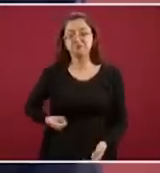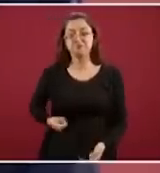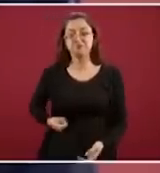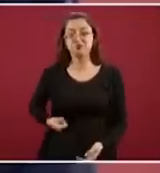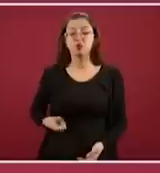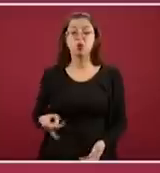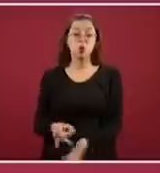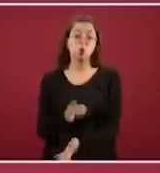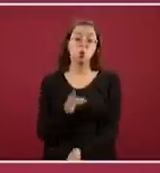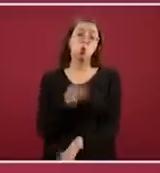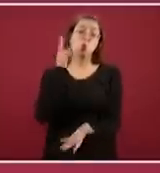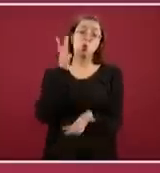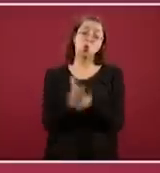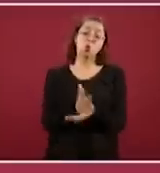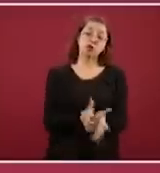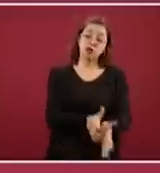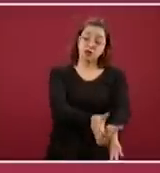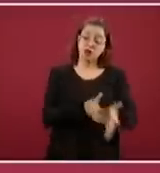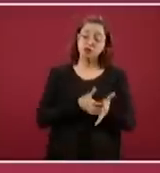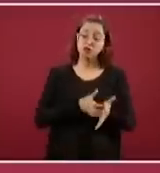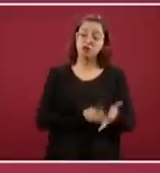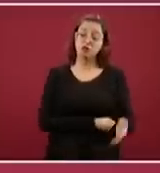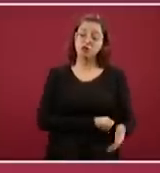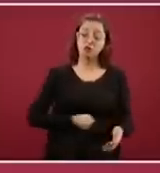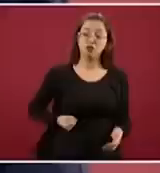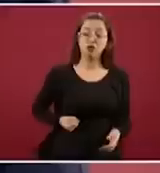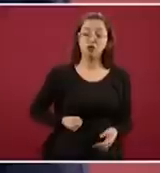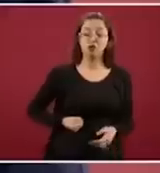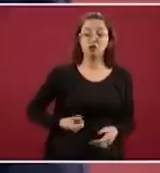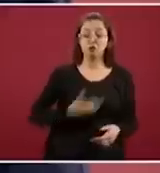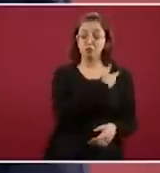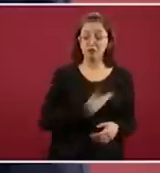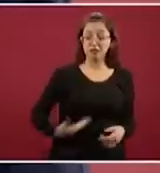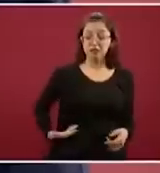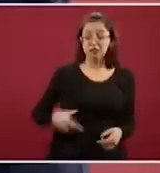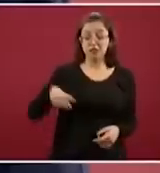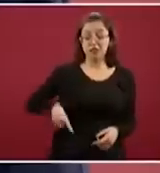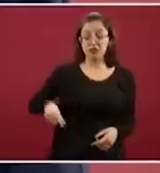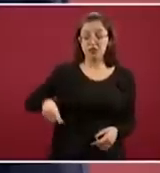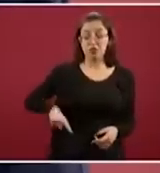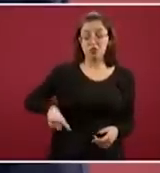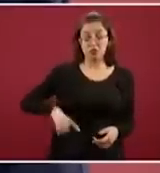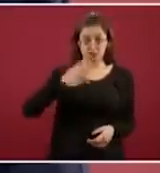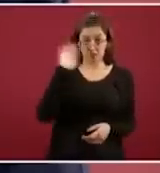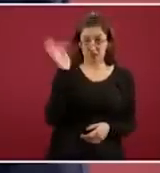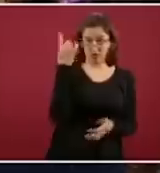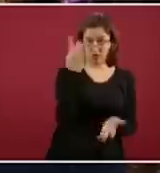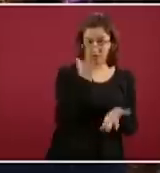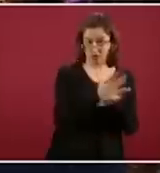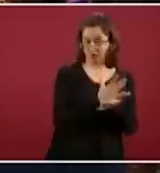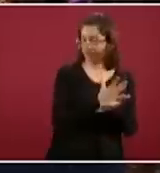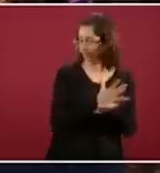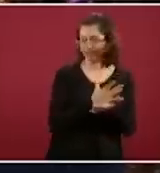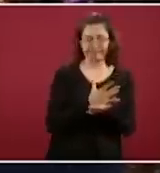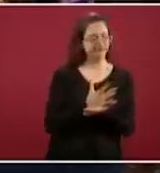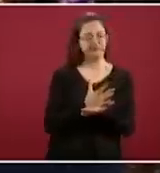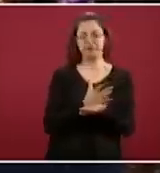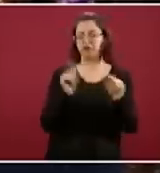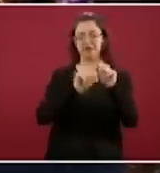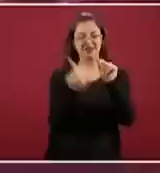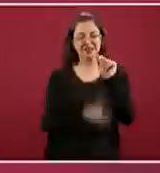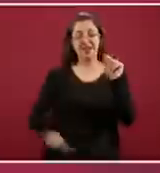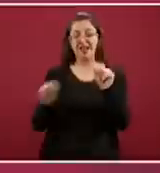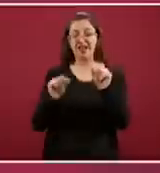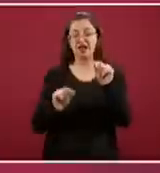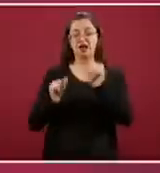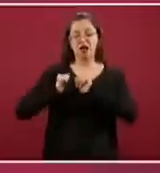austeridad nada más del Ejecutivo, del gobierno federal, esa